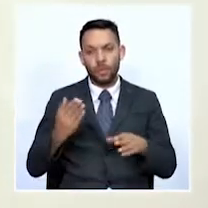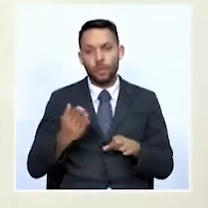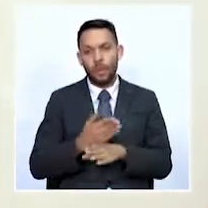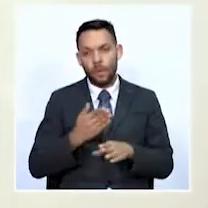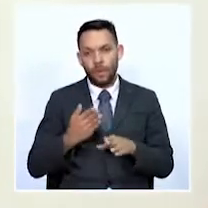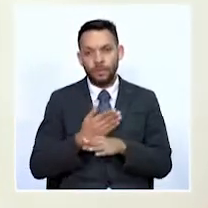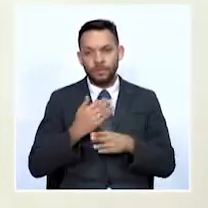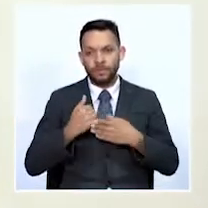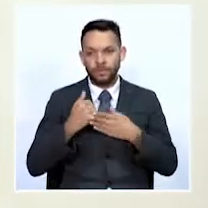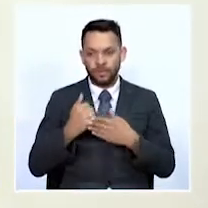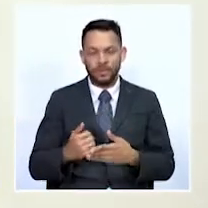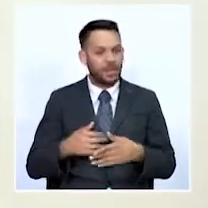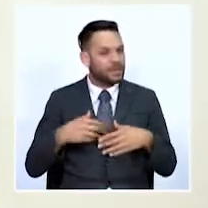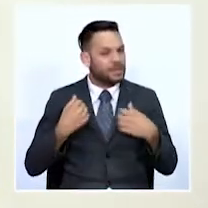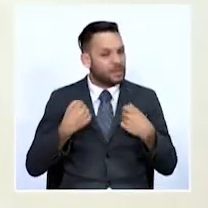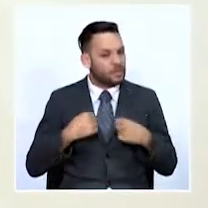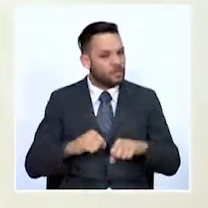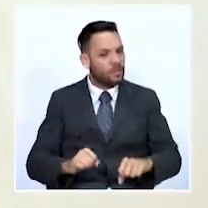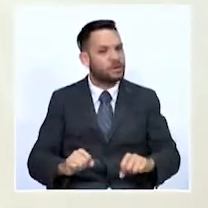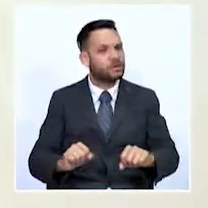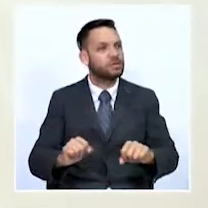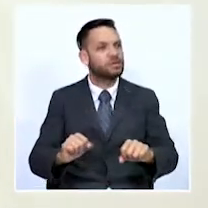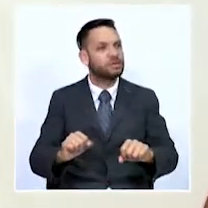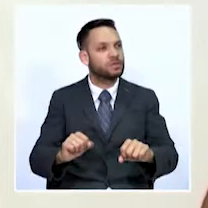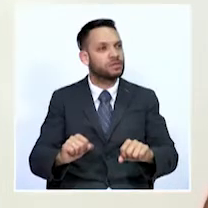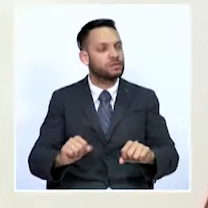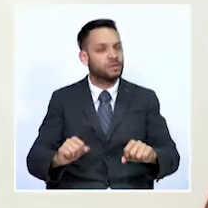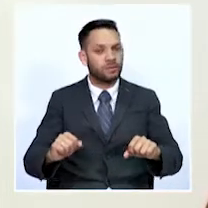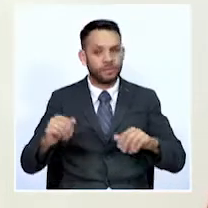problema, tratando de disminuir